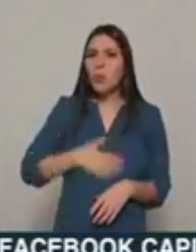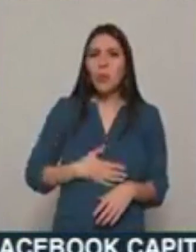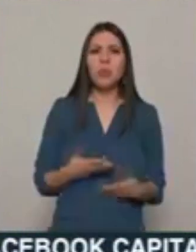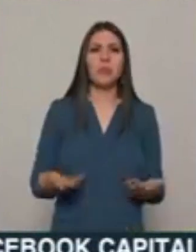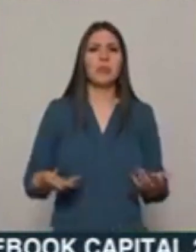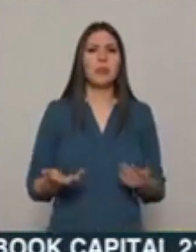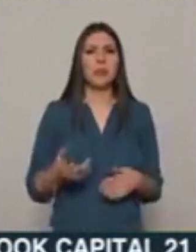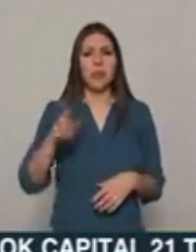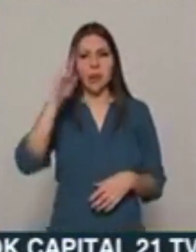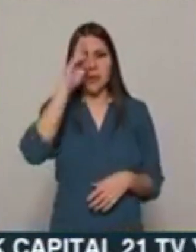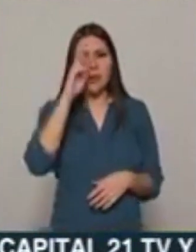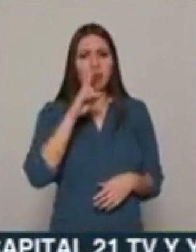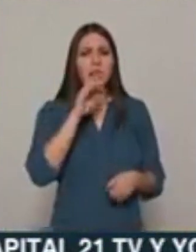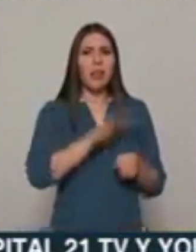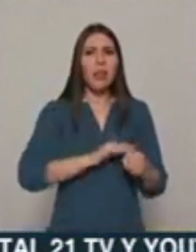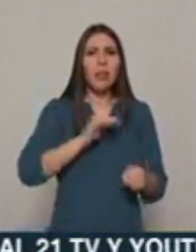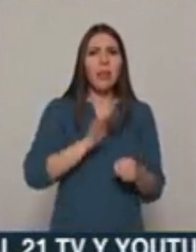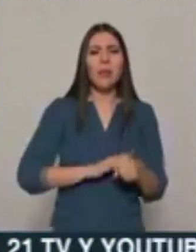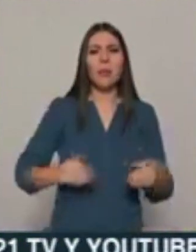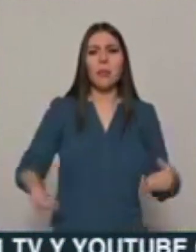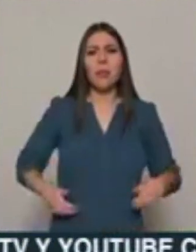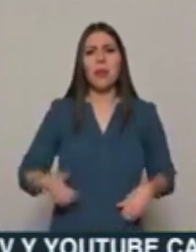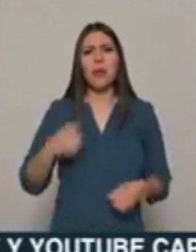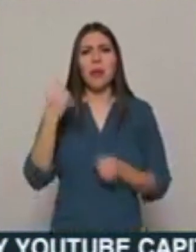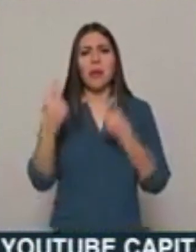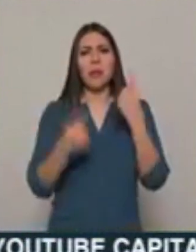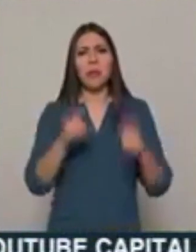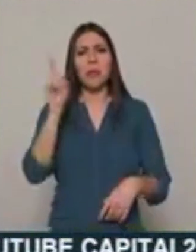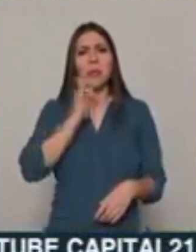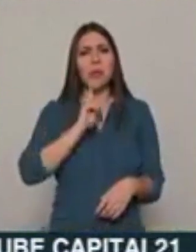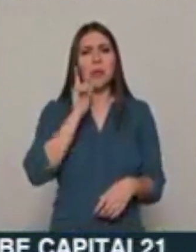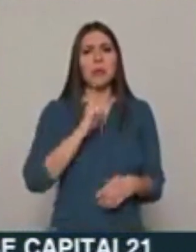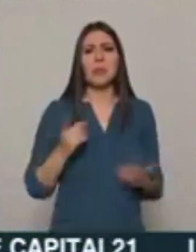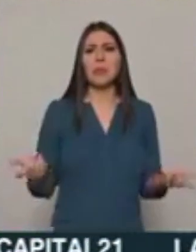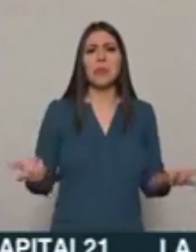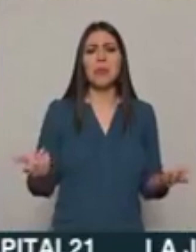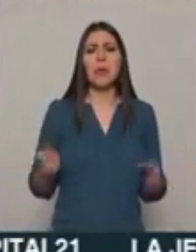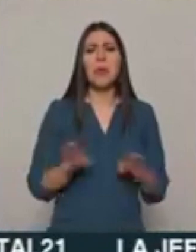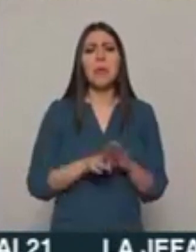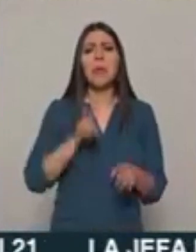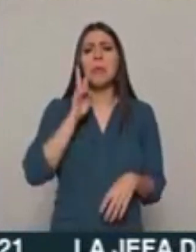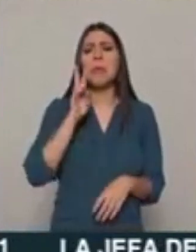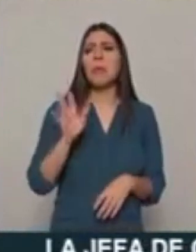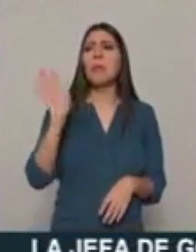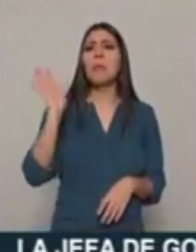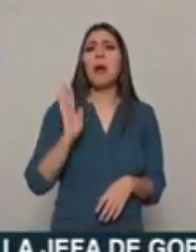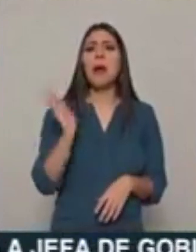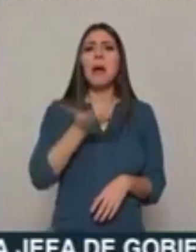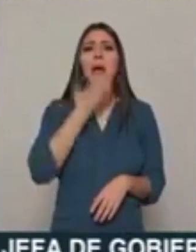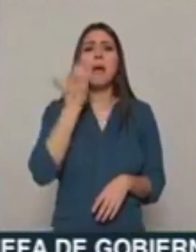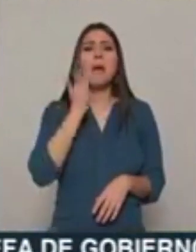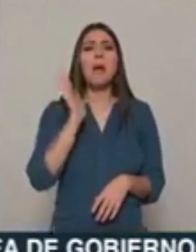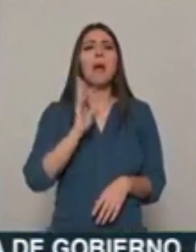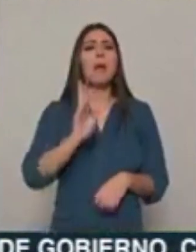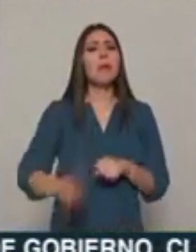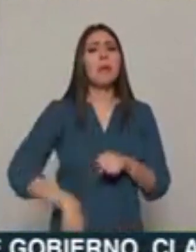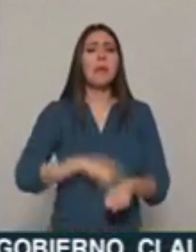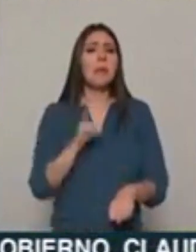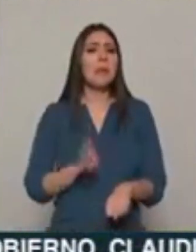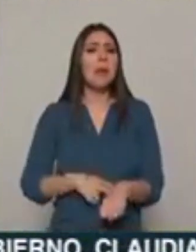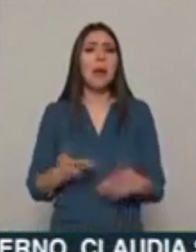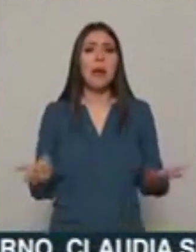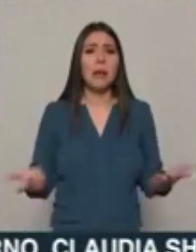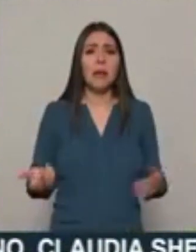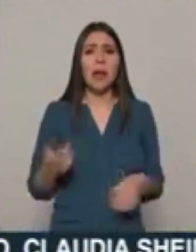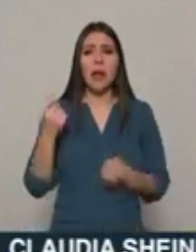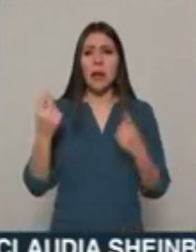todo este rollo, bla, bla, bla. Y había morras que lo habían normalizado. Y era como, pues sí pasa, pero